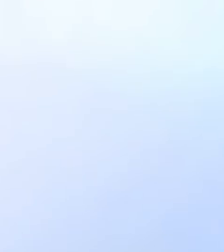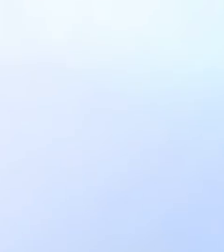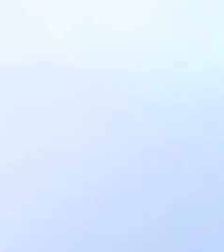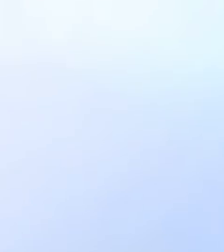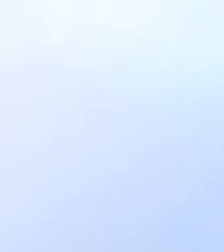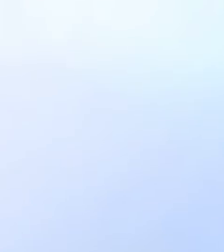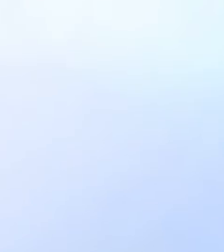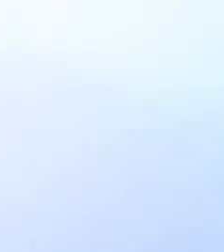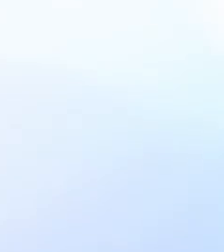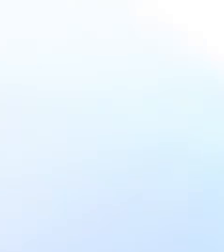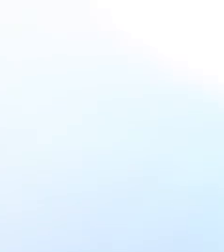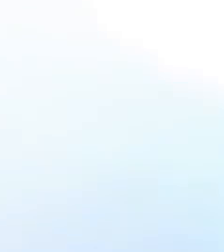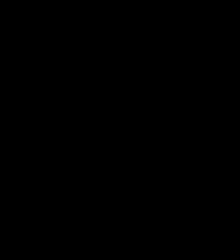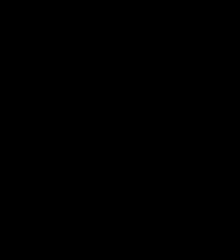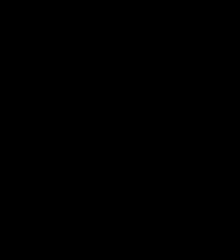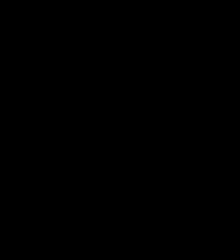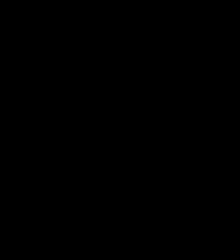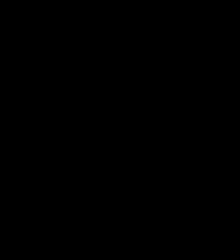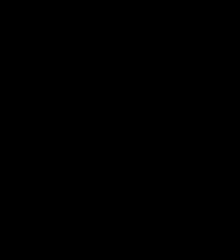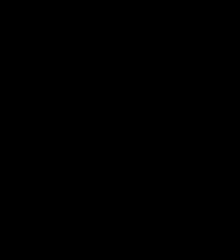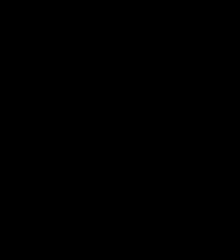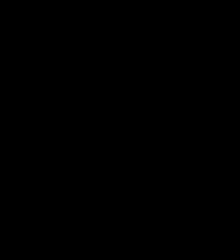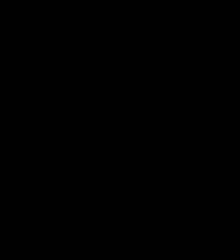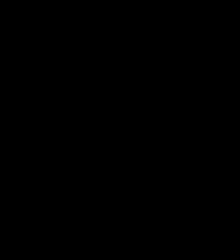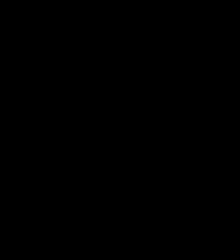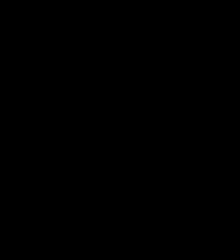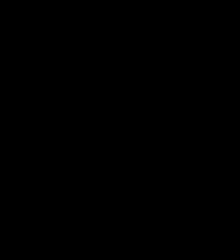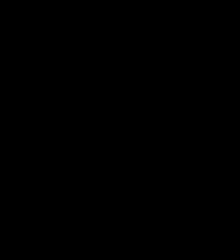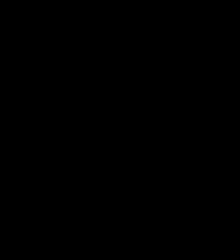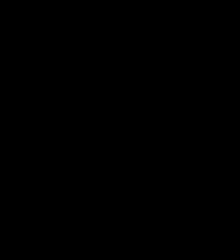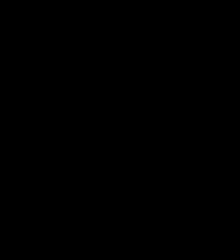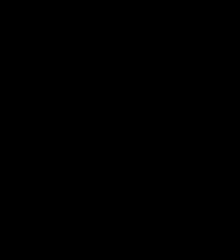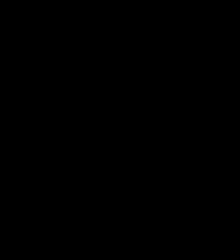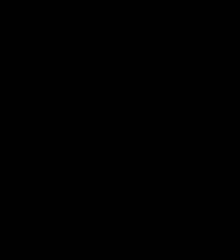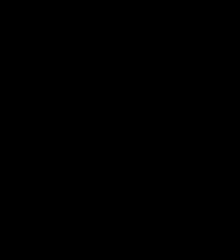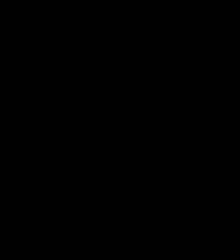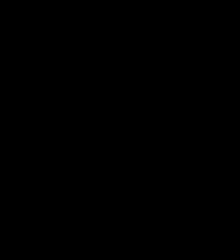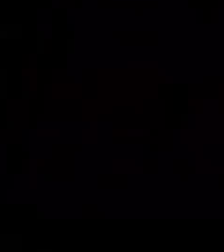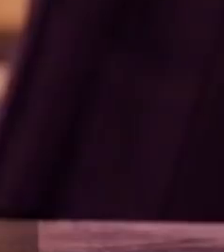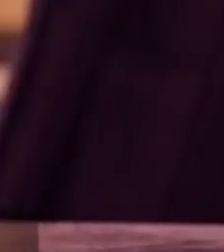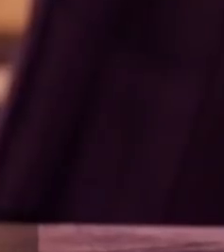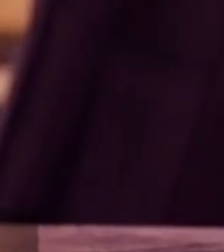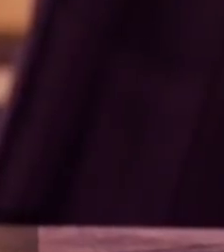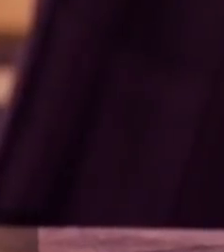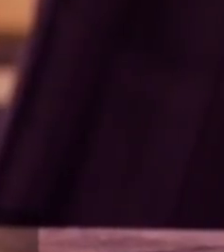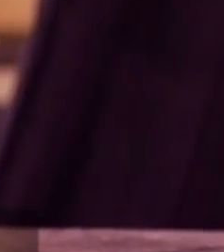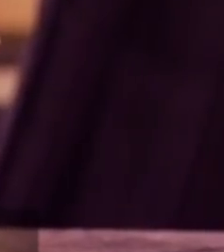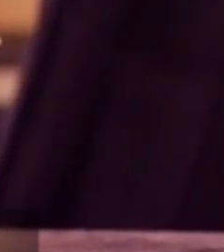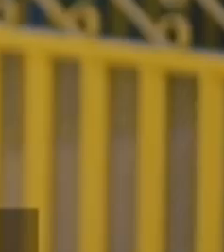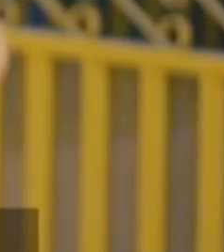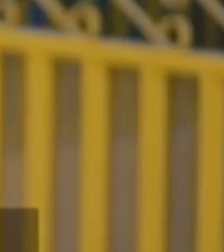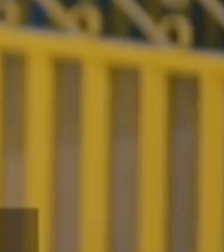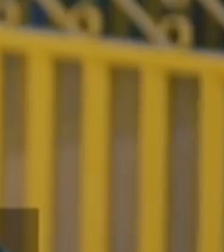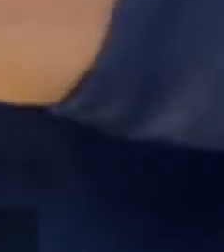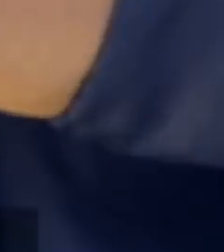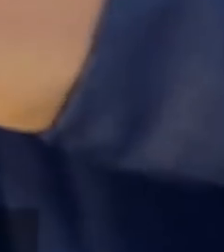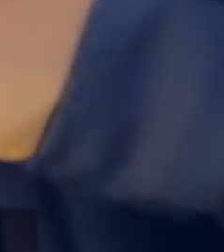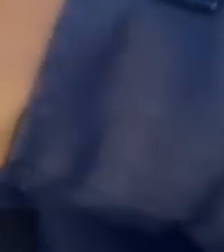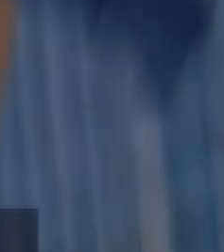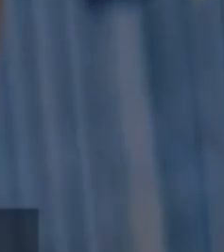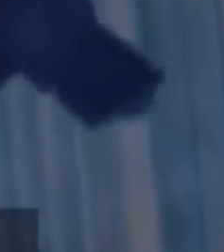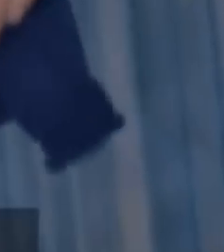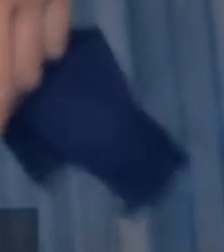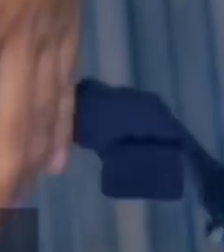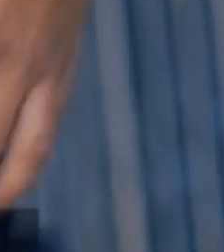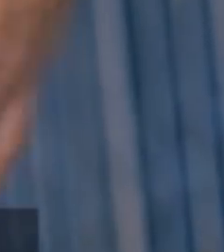las 4 de la tarde, aquí en 13, Costa Rica Televisión. Yo sé que creemos que nunca nos va a pasar nada,